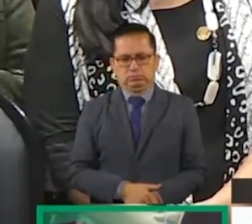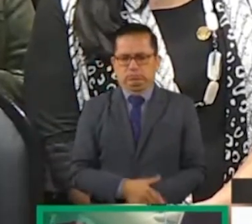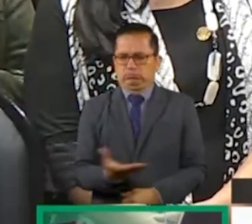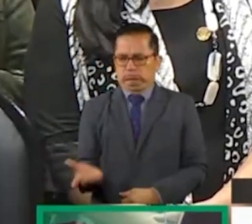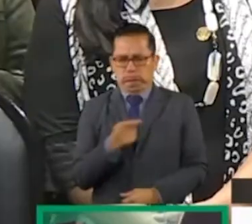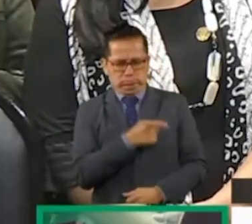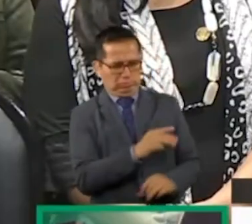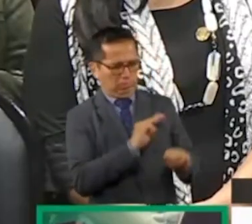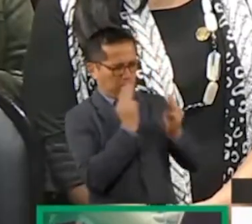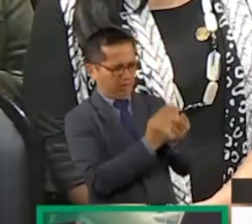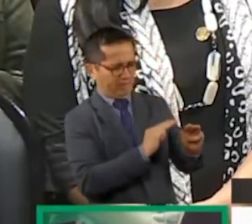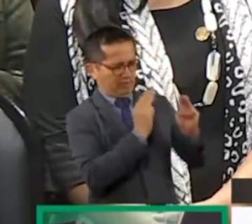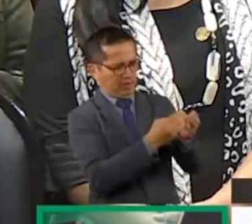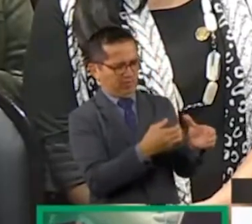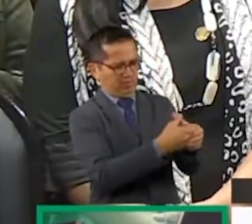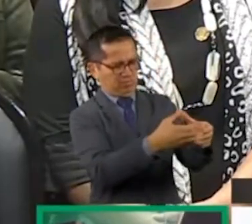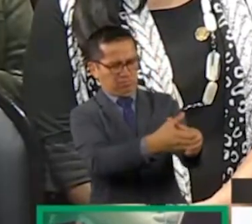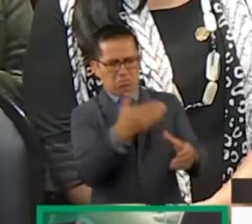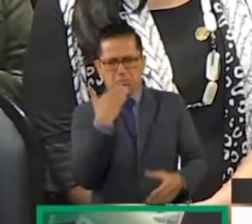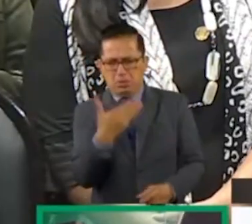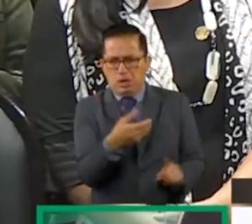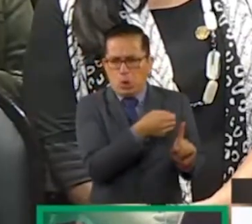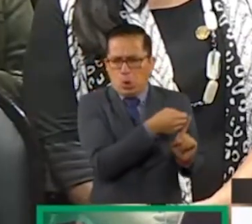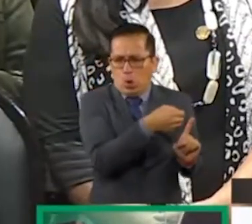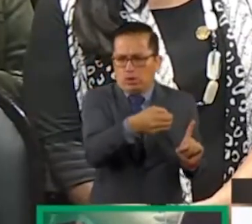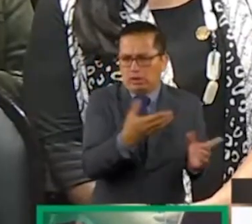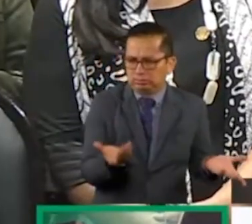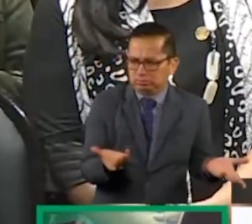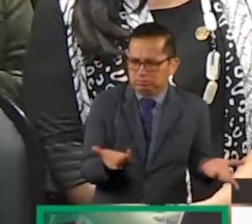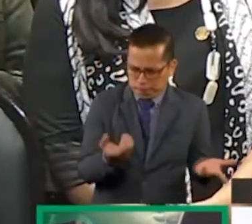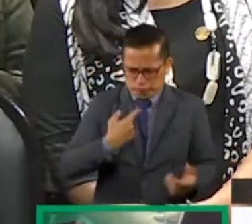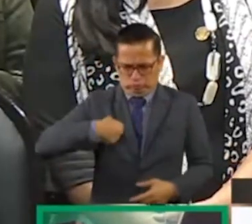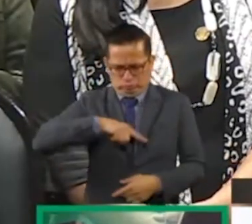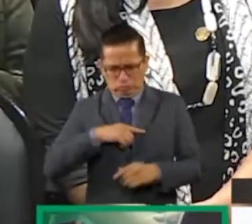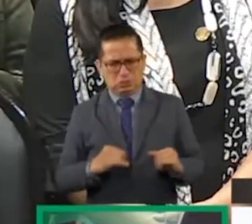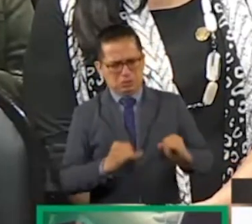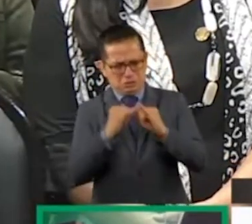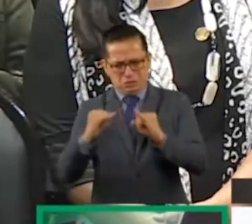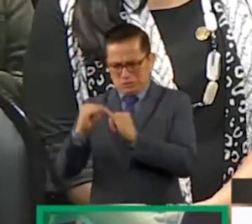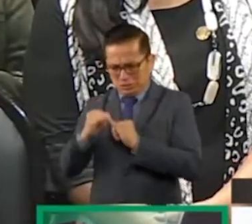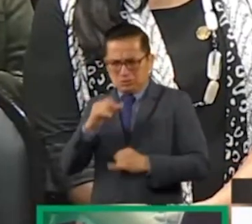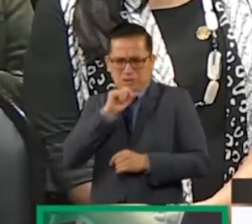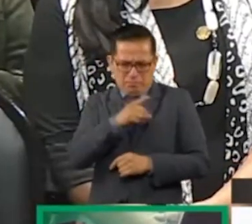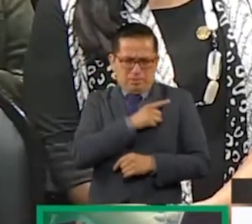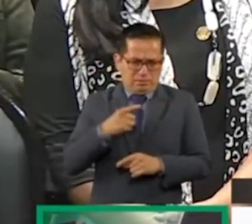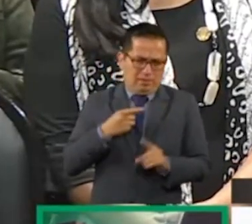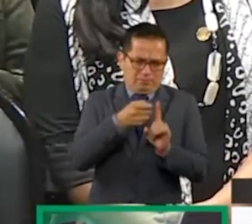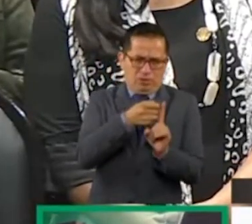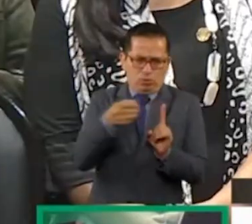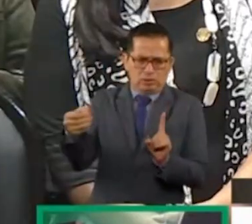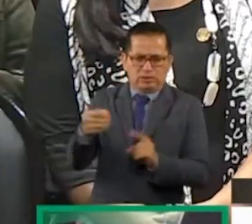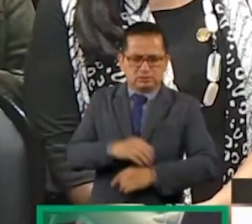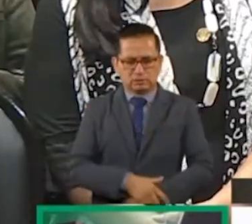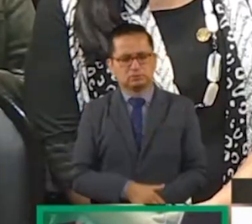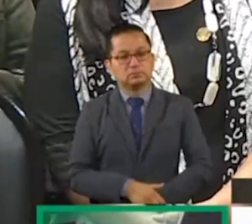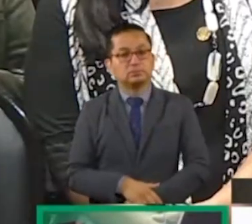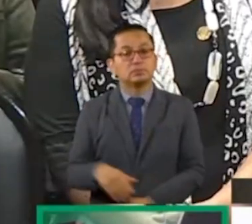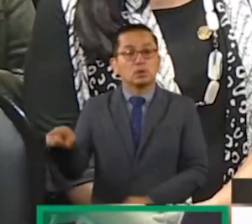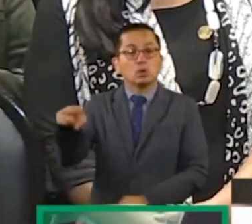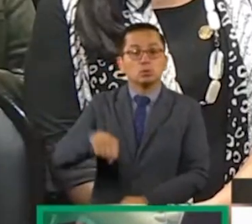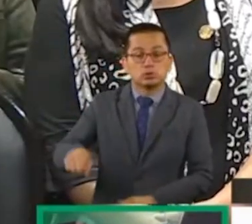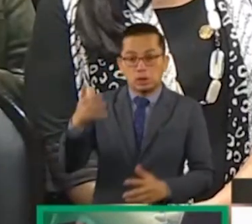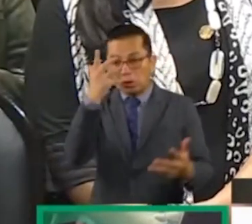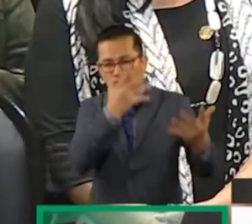organiza, ¿por qué nosotros, las instituciones, no se deben de organizar? Y no se confundan, porque no vamos a hacer el